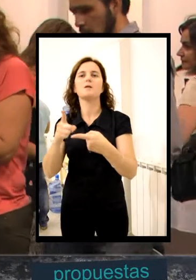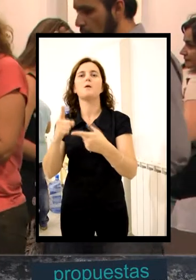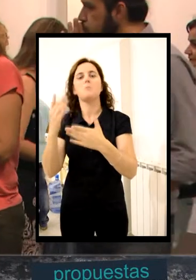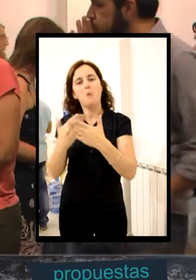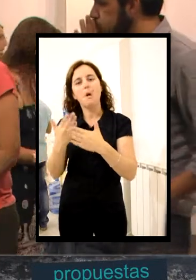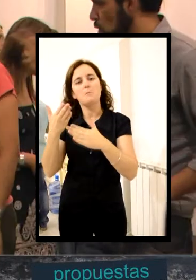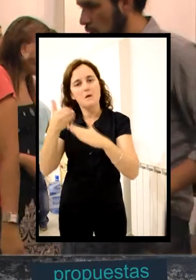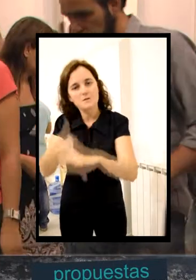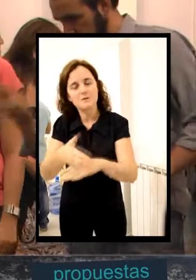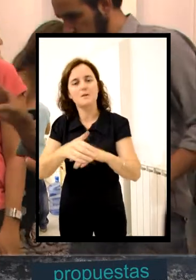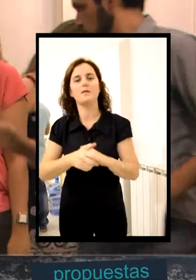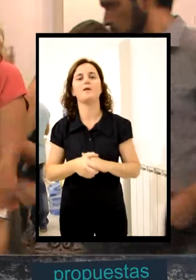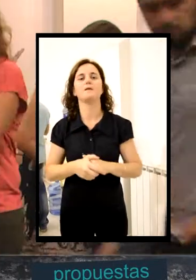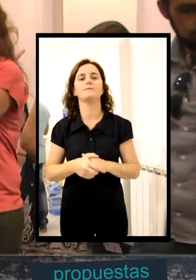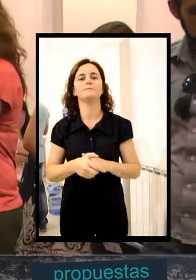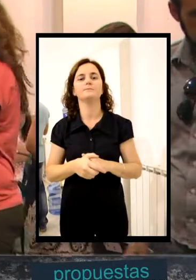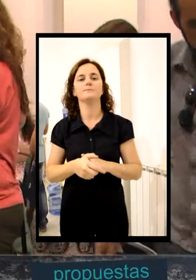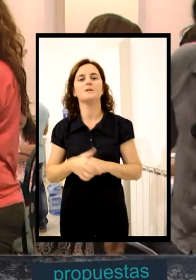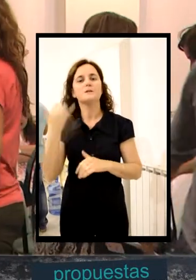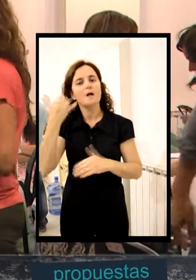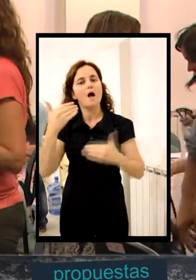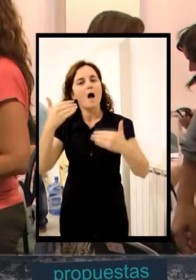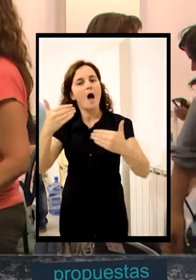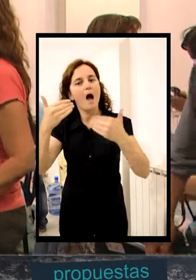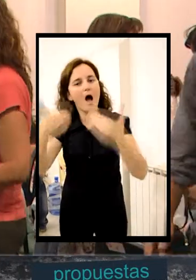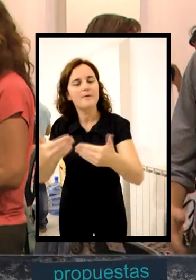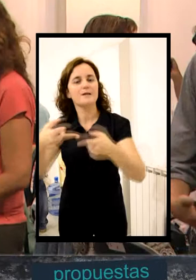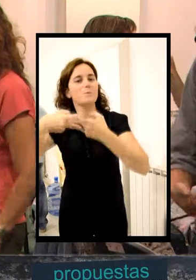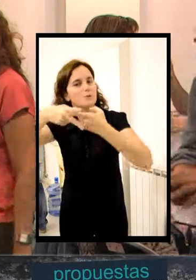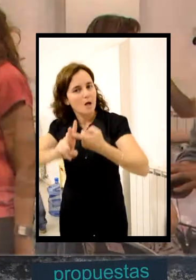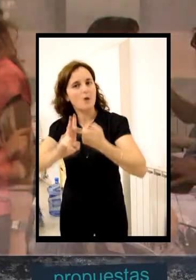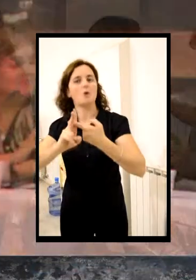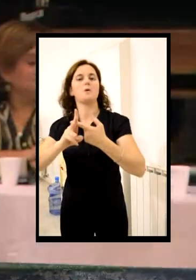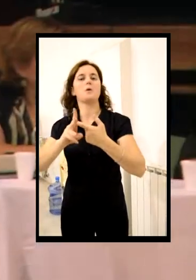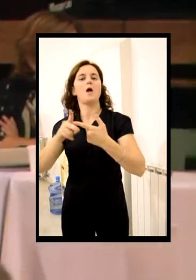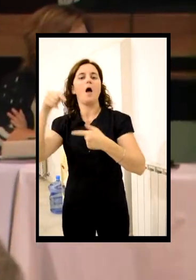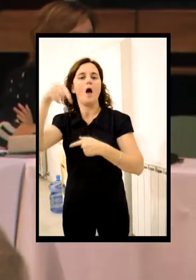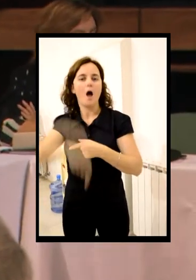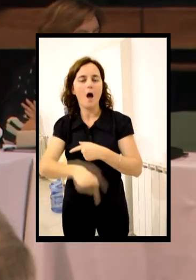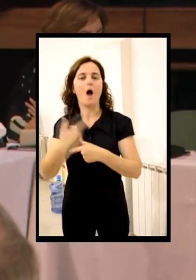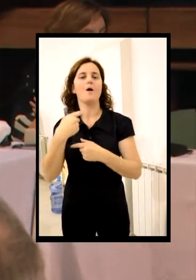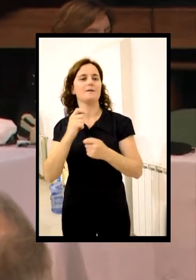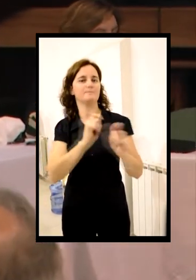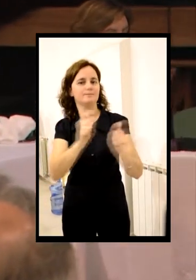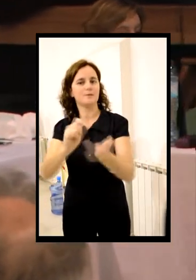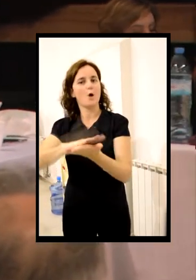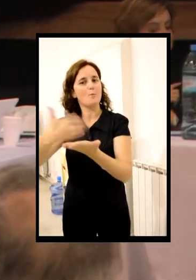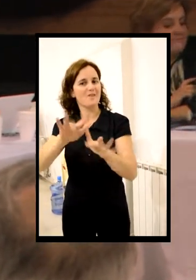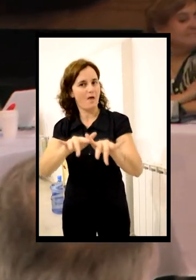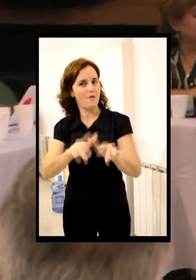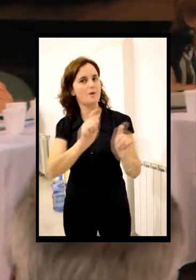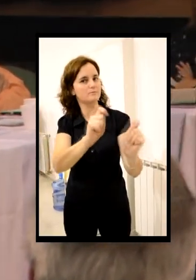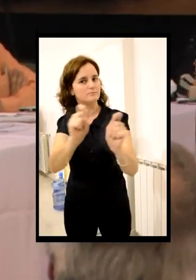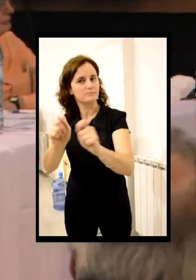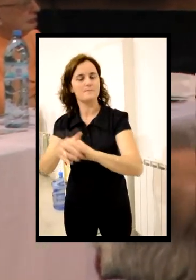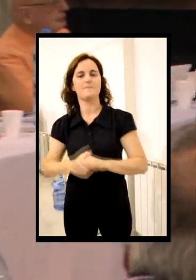más hemos avanzado desde el punto de vista tecnológico también ahora con la entrega de los notebooks de las notebooks